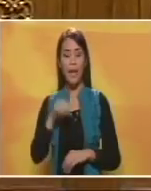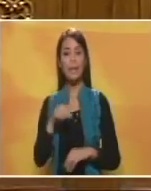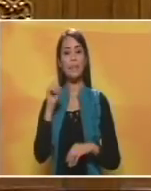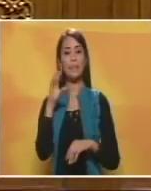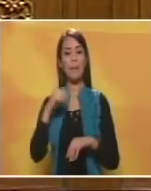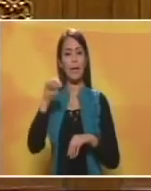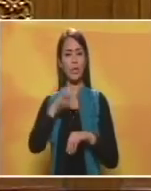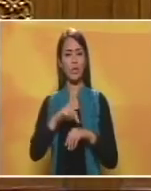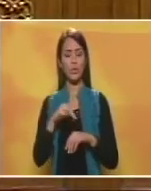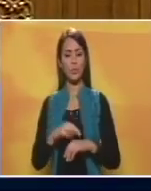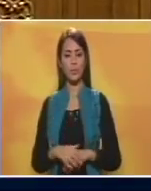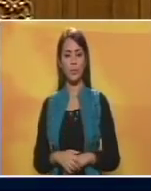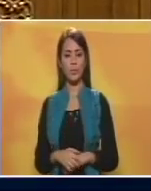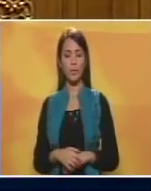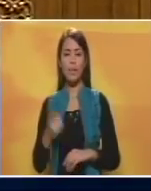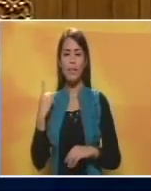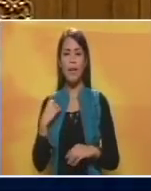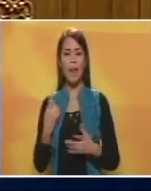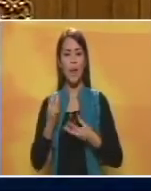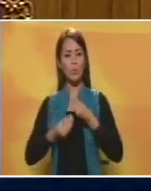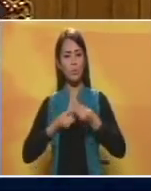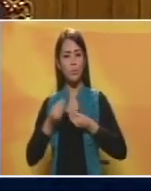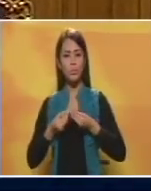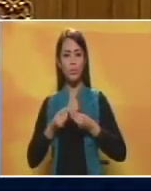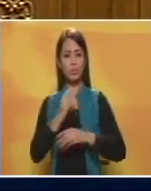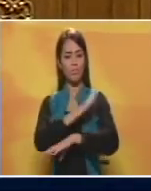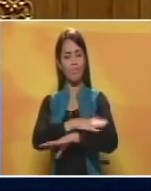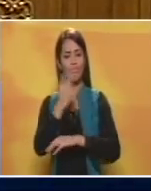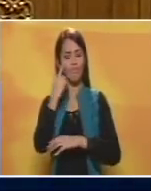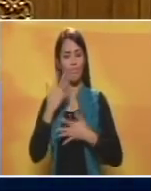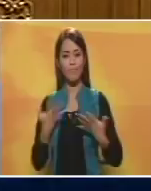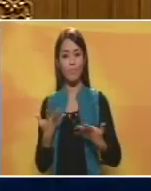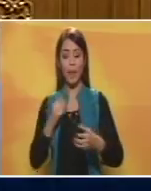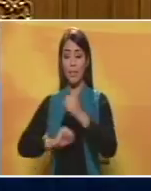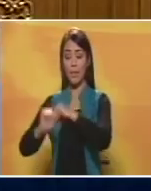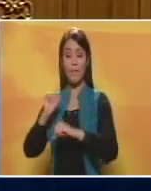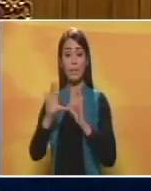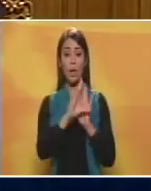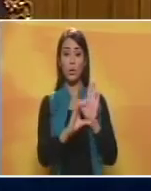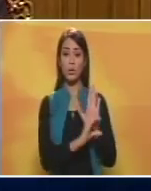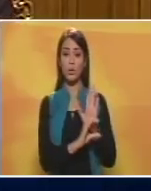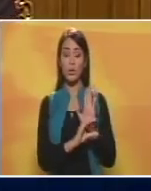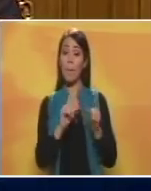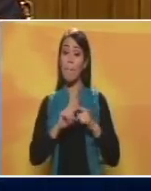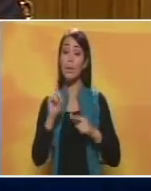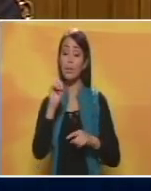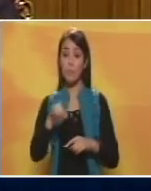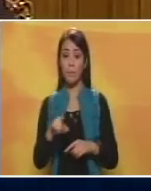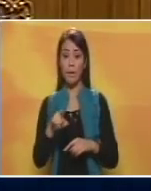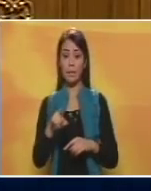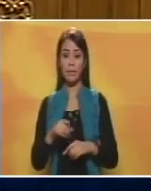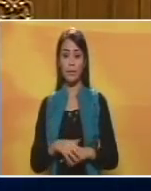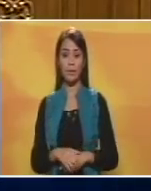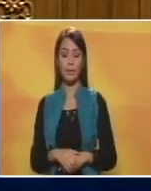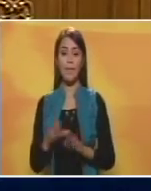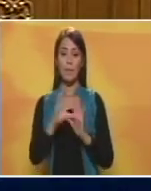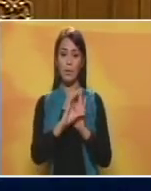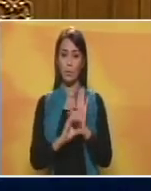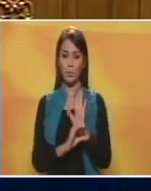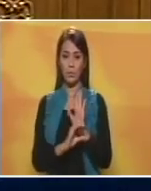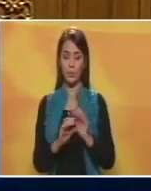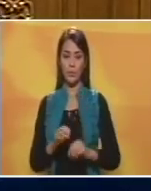Asamblea Nacional tiene que seguir cumpliendo el rol en defensa de esa Constitución, pero también de esos preceptos